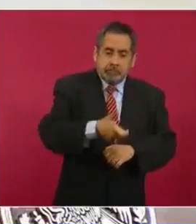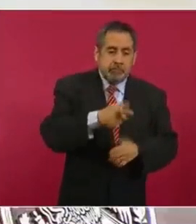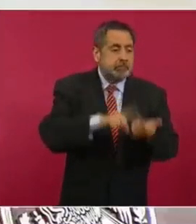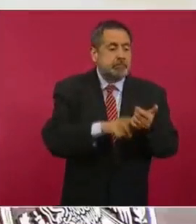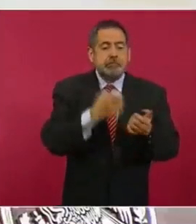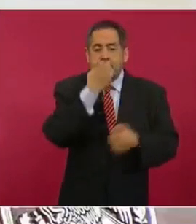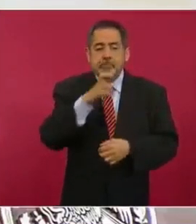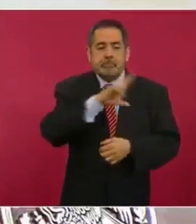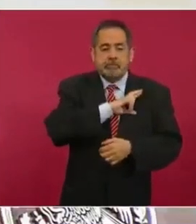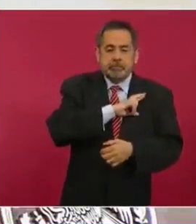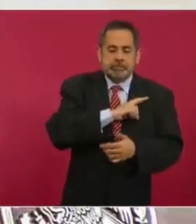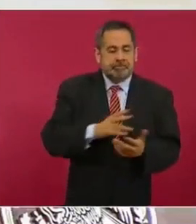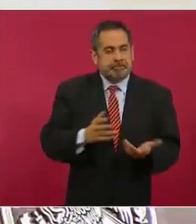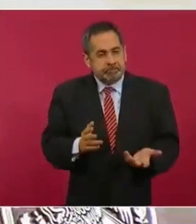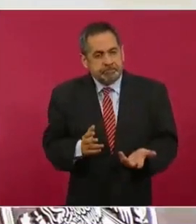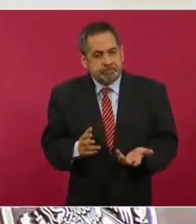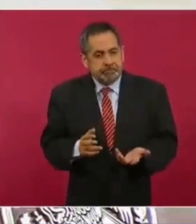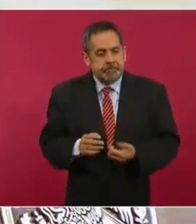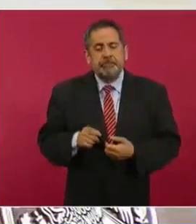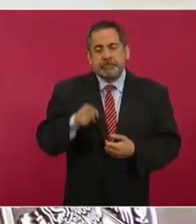Entonces, cuando él llega,